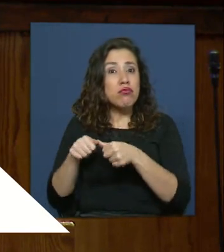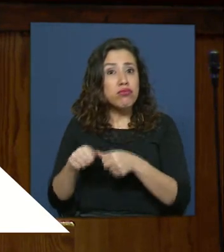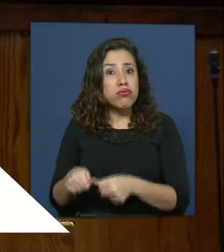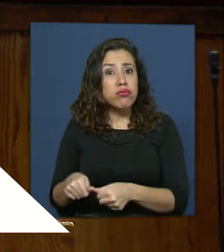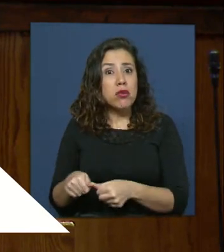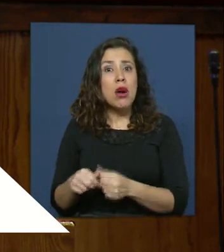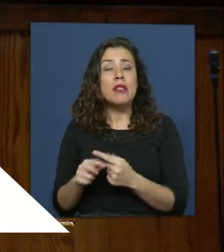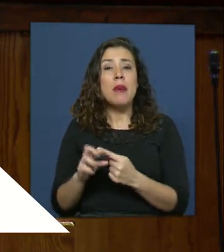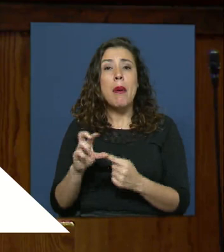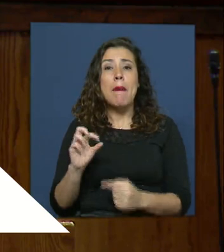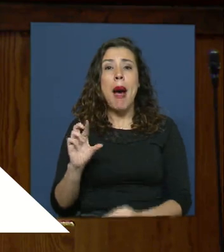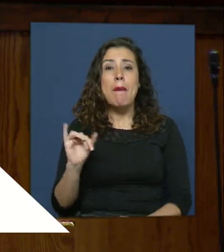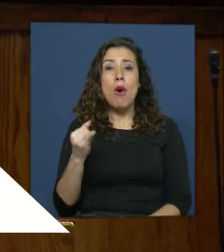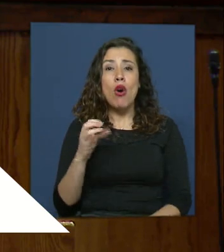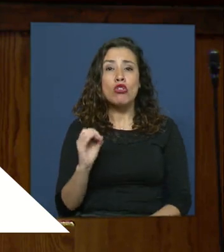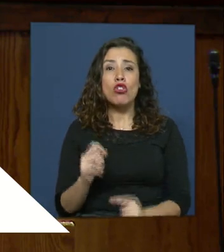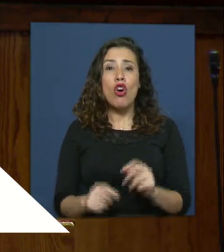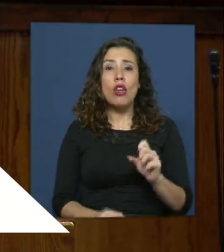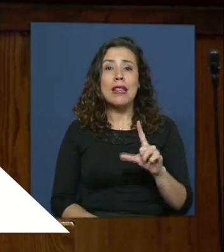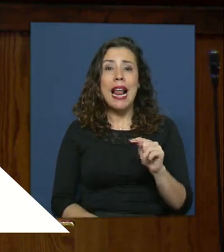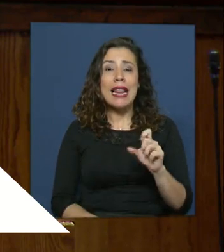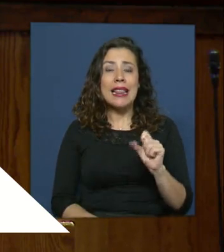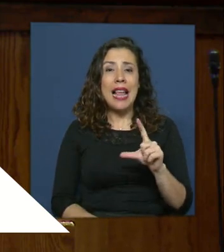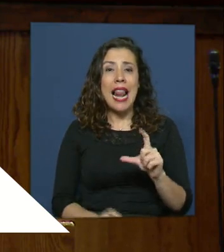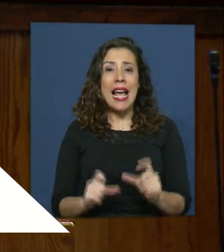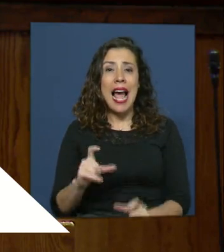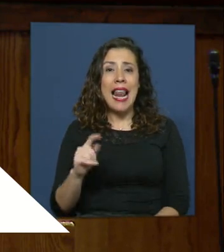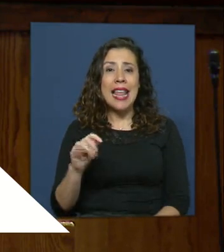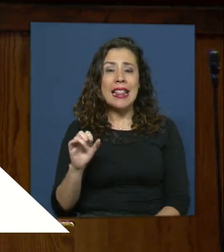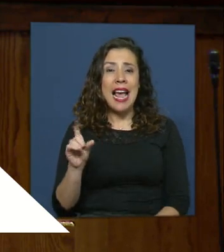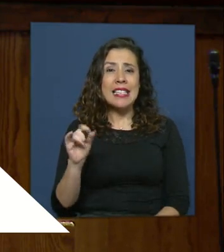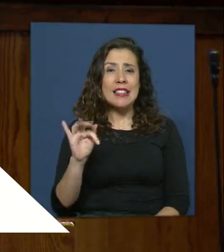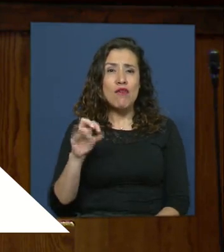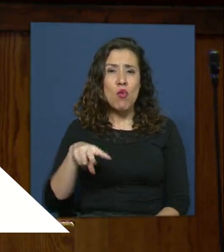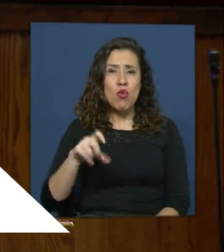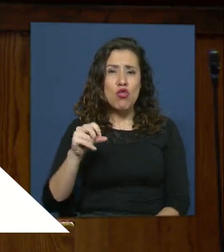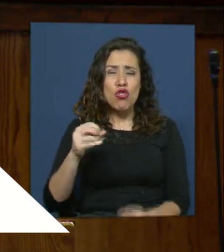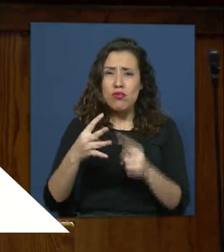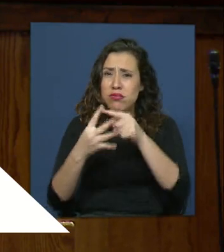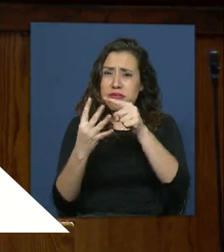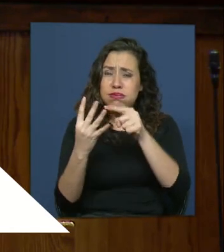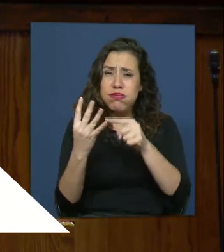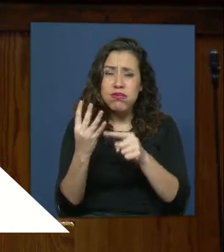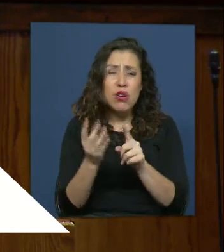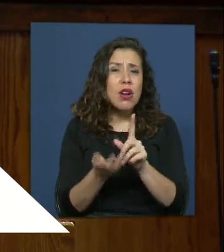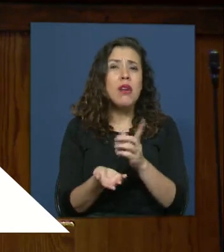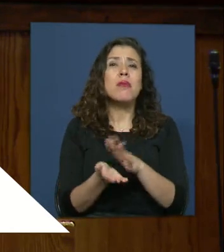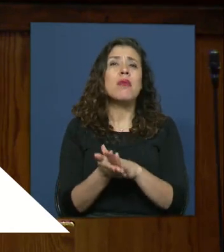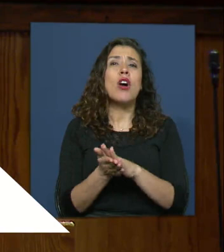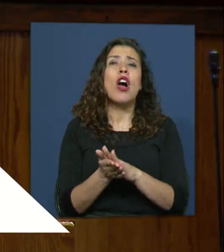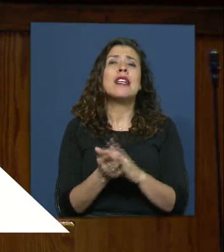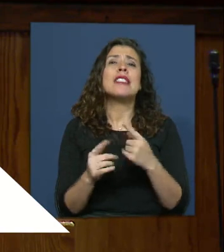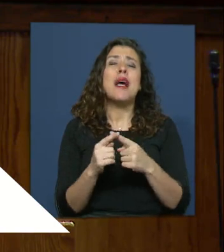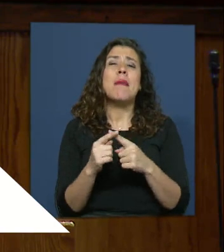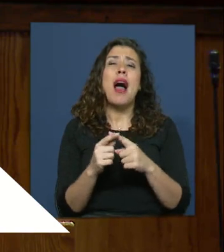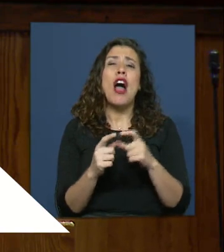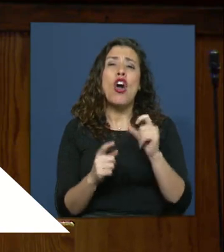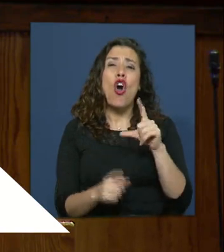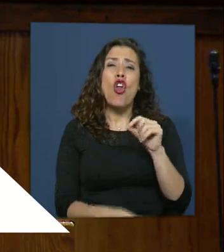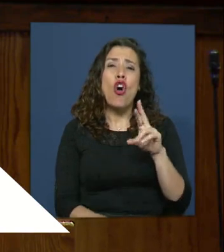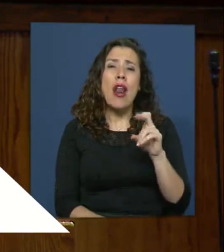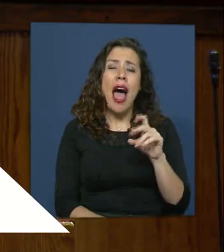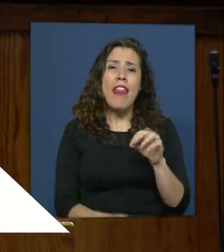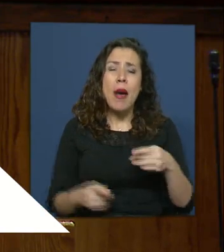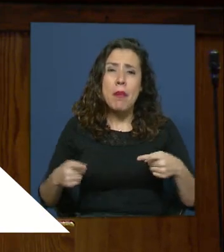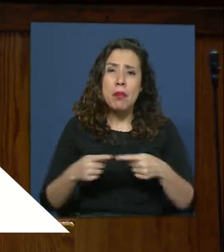como Paposo, Taltal, Caletas y Funcho y un conjunto de pequeñas ensenadas y puntas aisladas como La Colorada, Bandurrias,